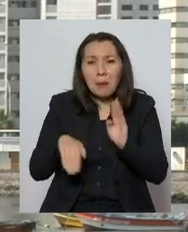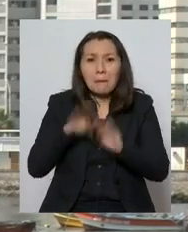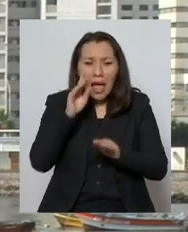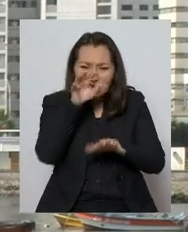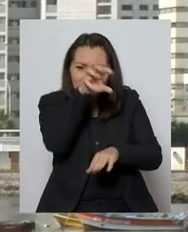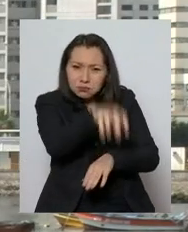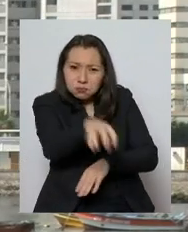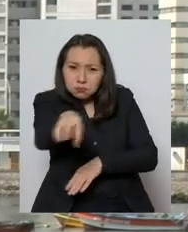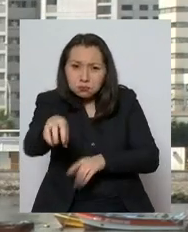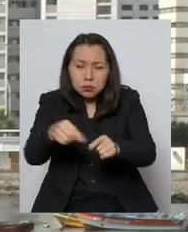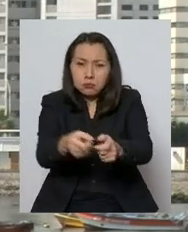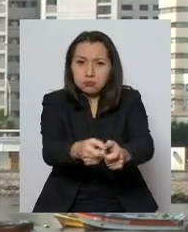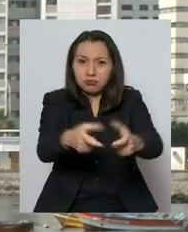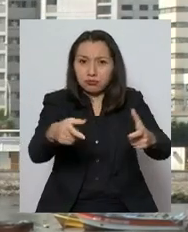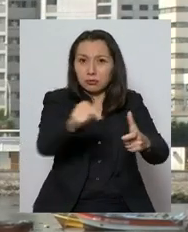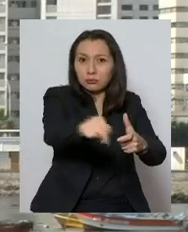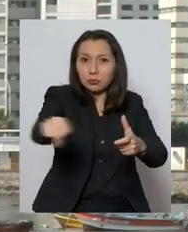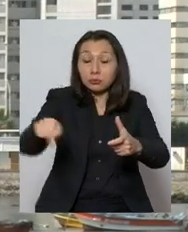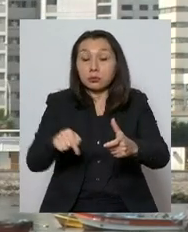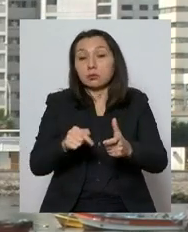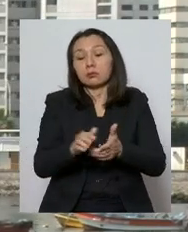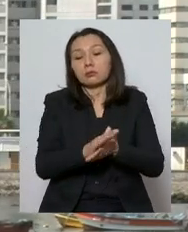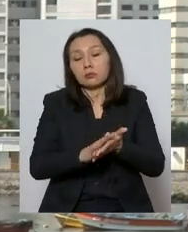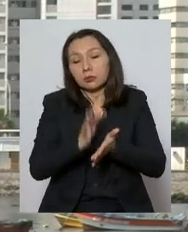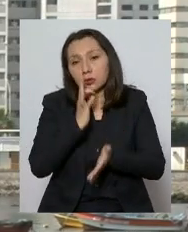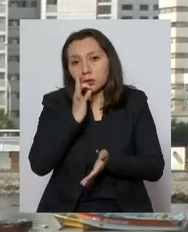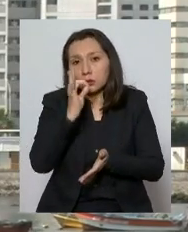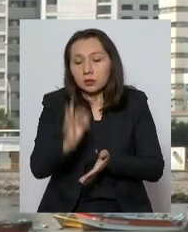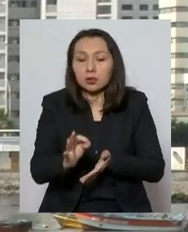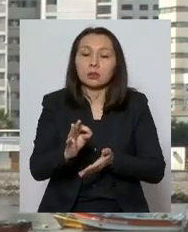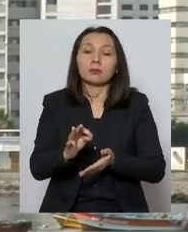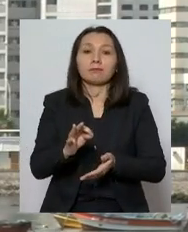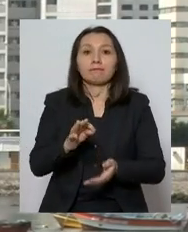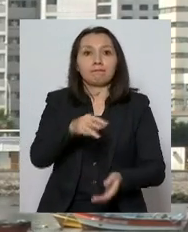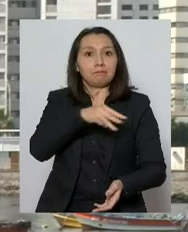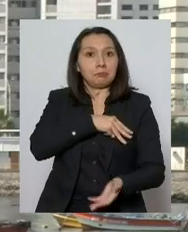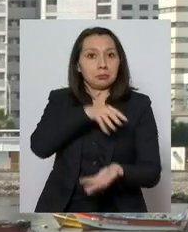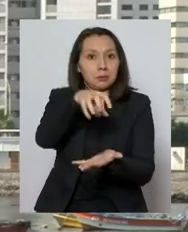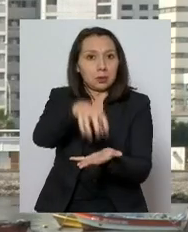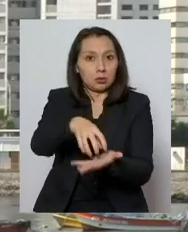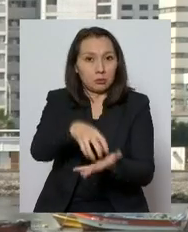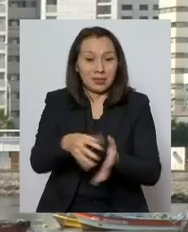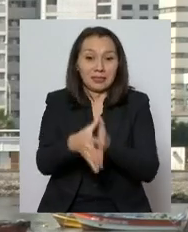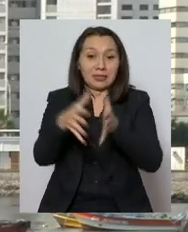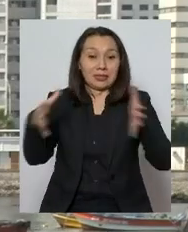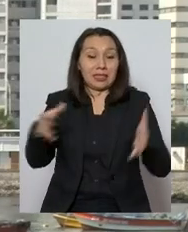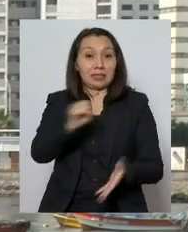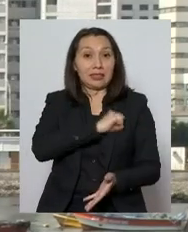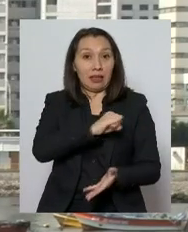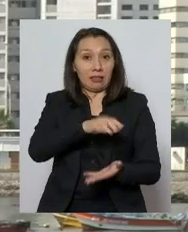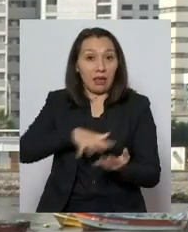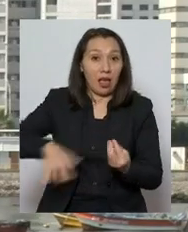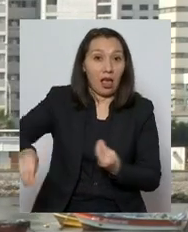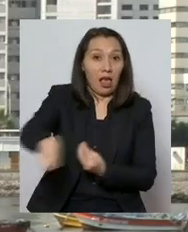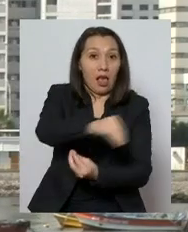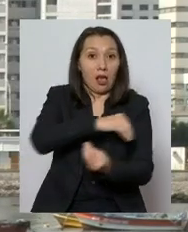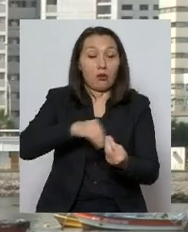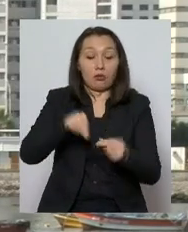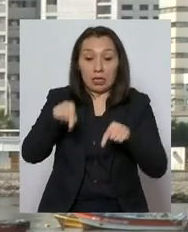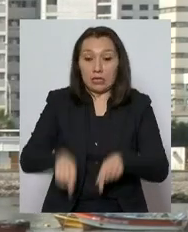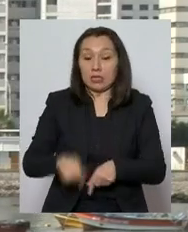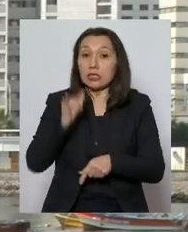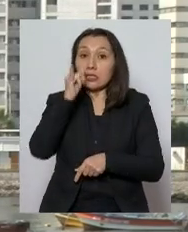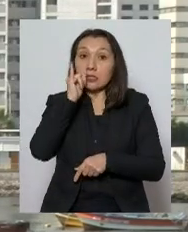donde está más concentrada. Dígase en la región metropolitana, el Gran Santiago, aquí en